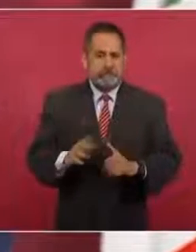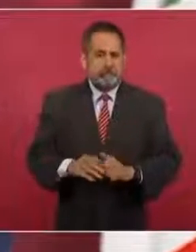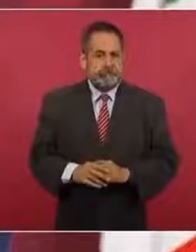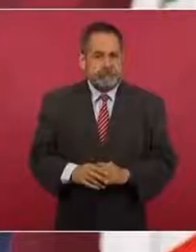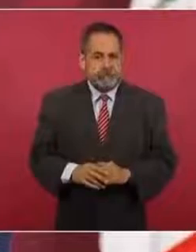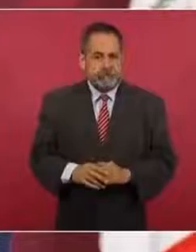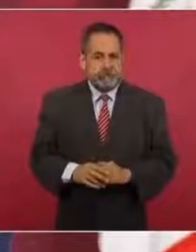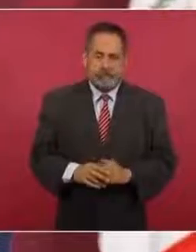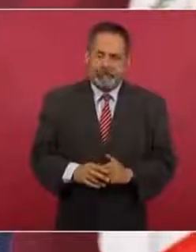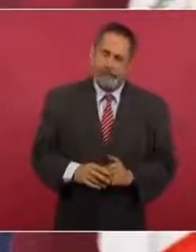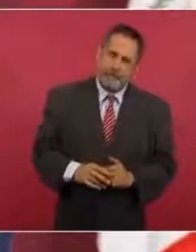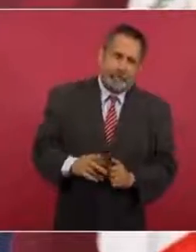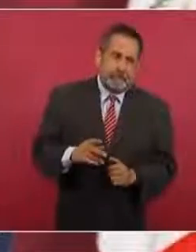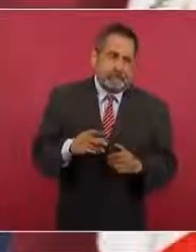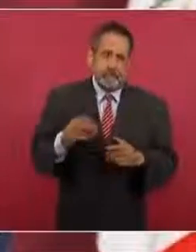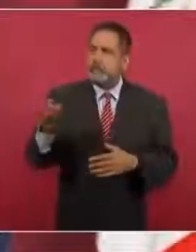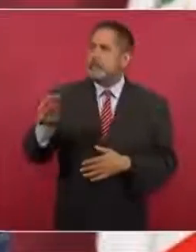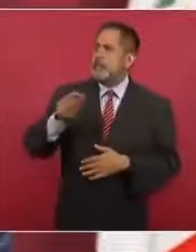que no es,